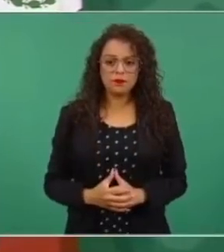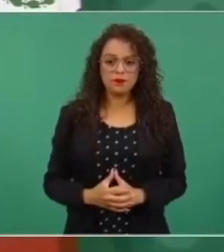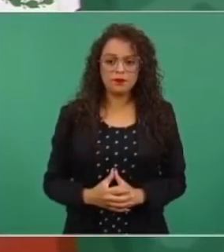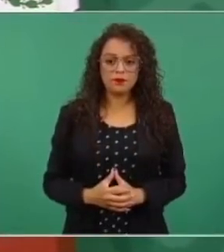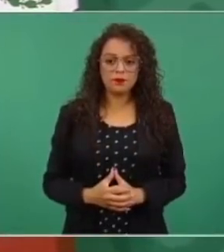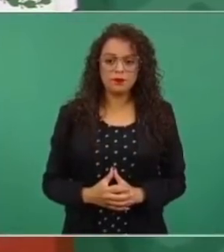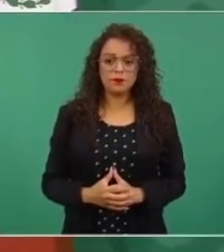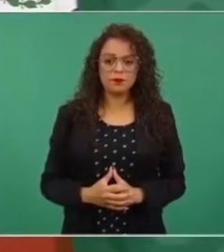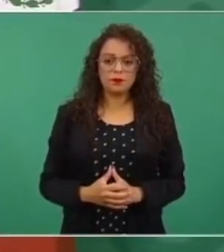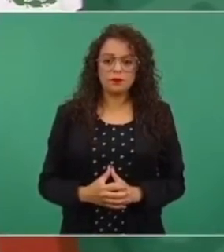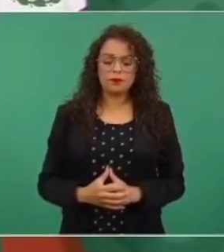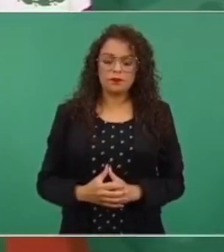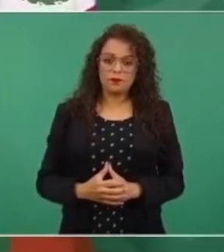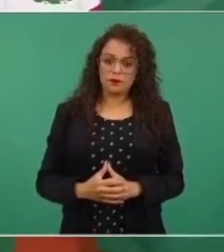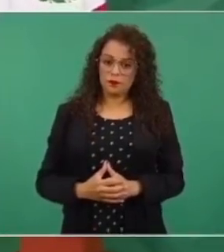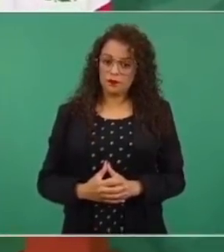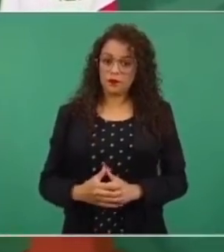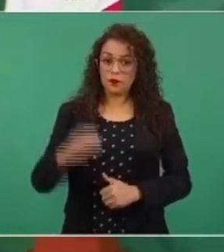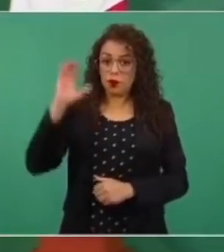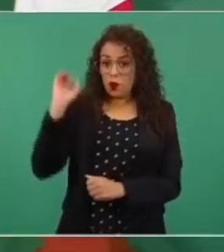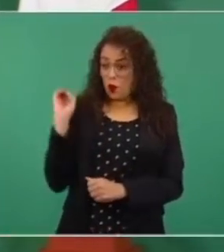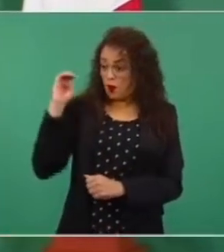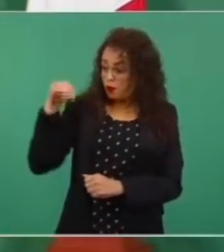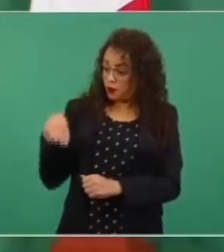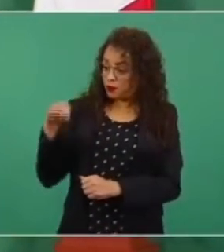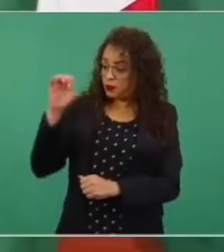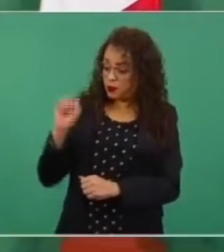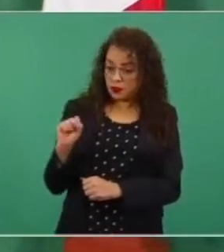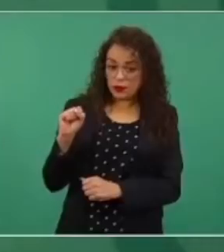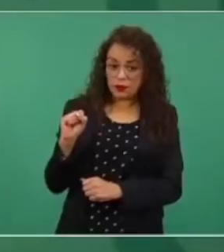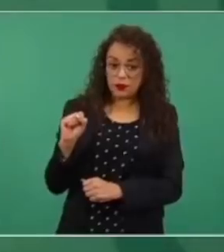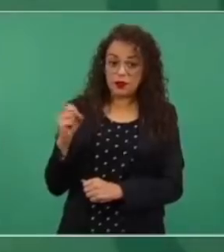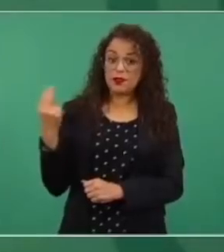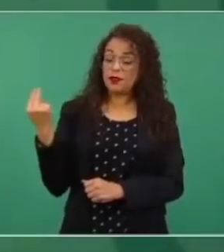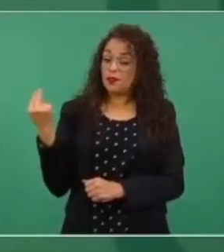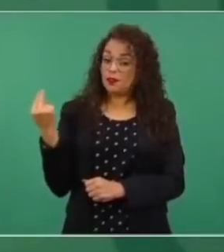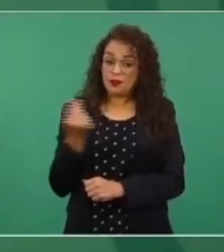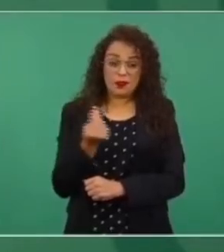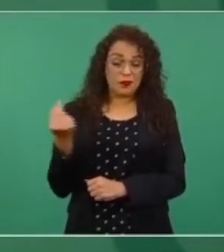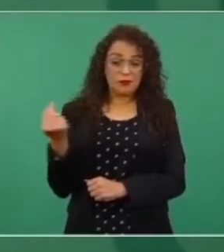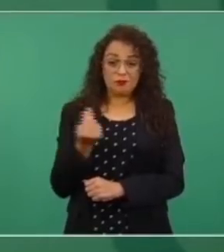La Organización Mundial de la Salud tiene que actuar